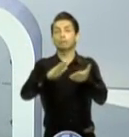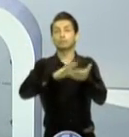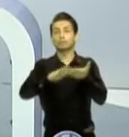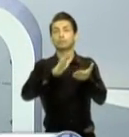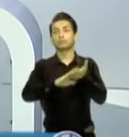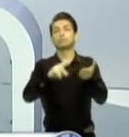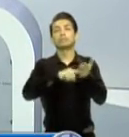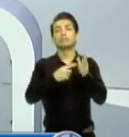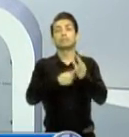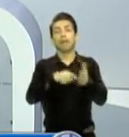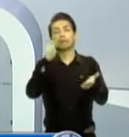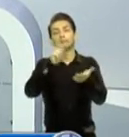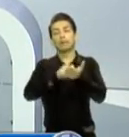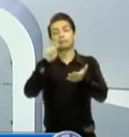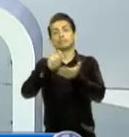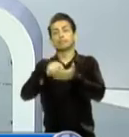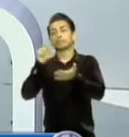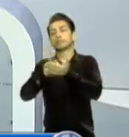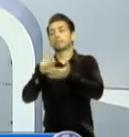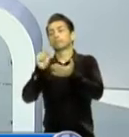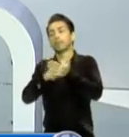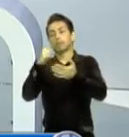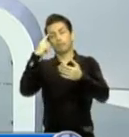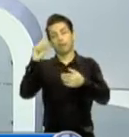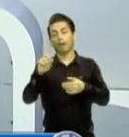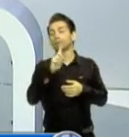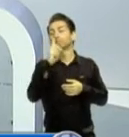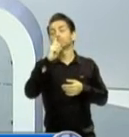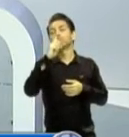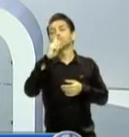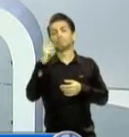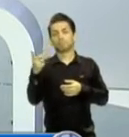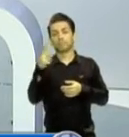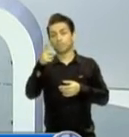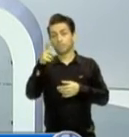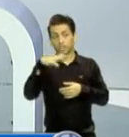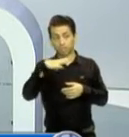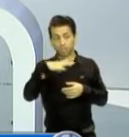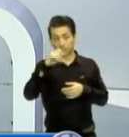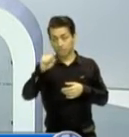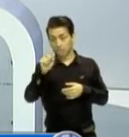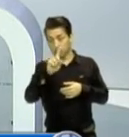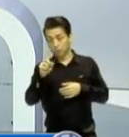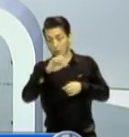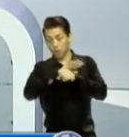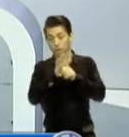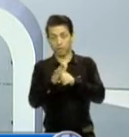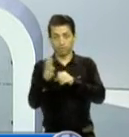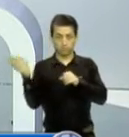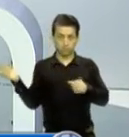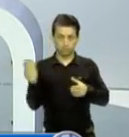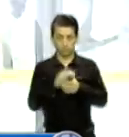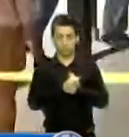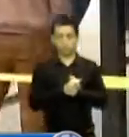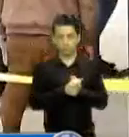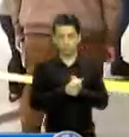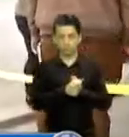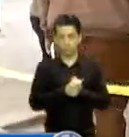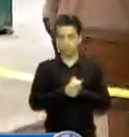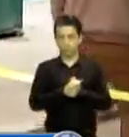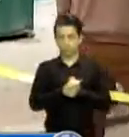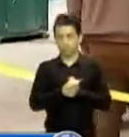pruebas que piden los pacientes para tratar de determinar si están infectados con COVID-19 o no.